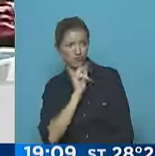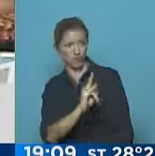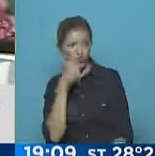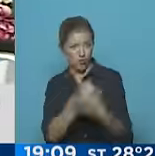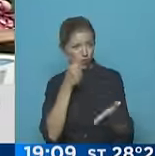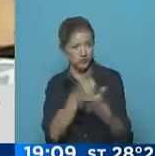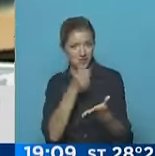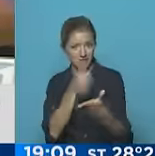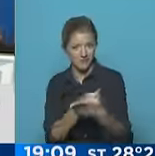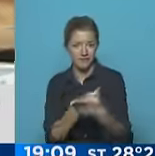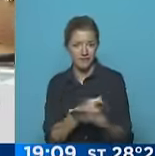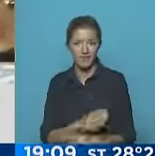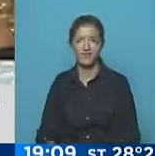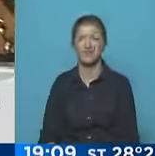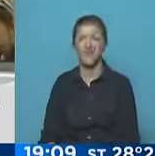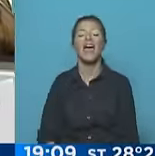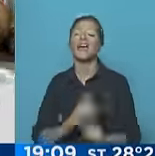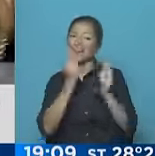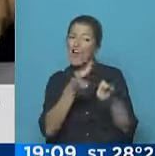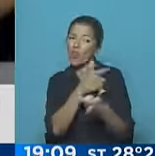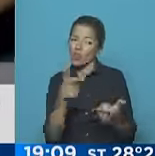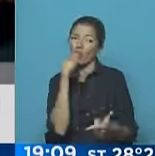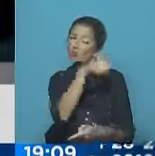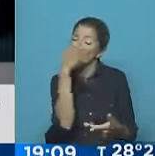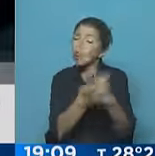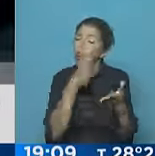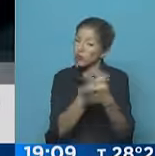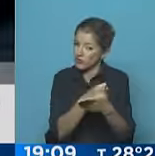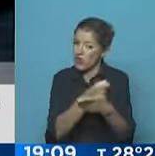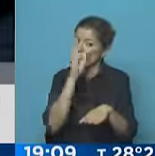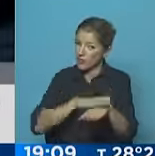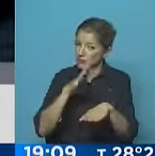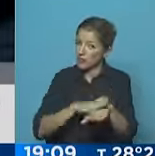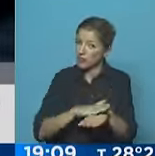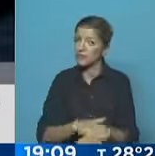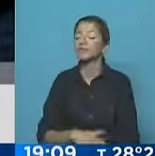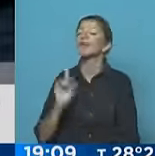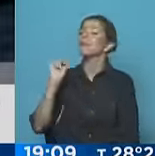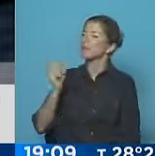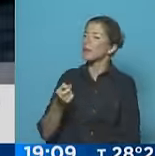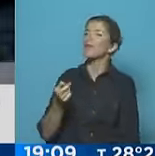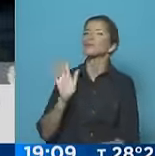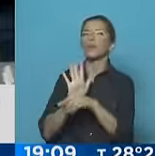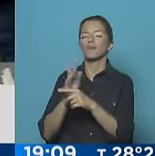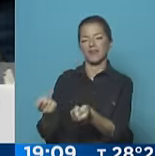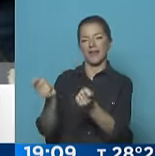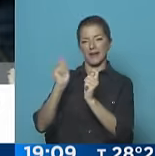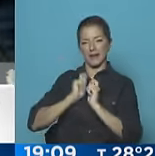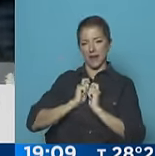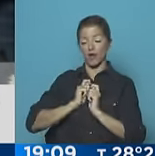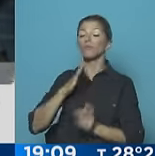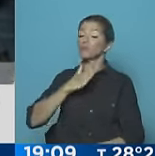lucha. Regalo no hay, la lucha. No, no, yo creo que hay un regalo. Camino. Creo que también hay un regalo porque tengo